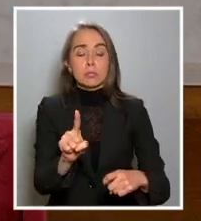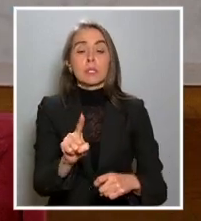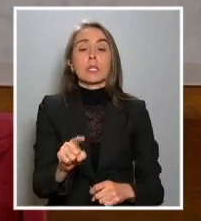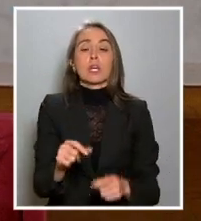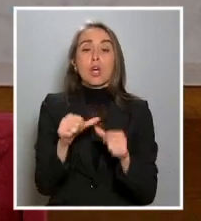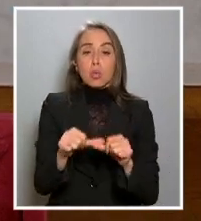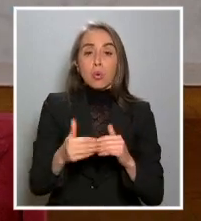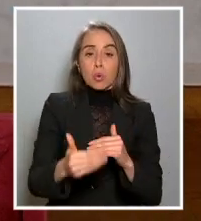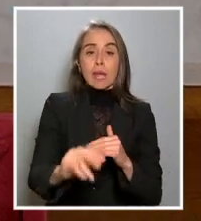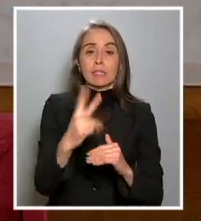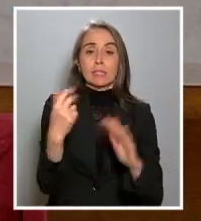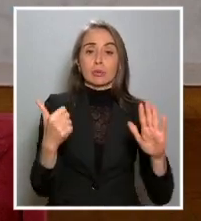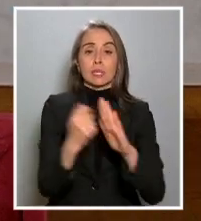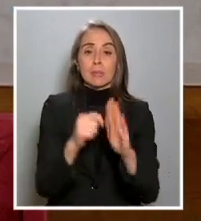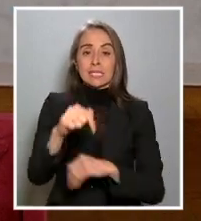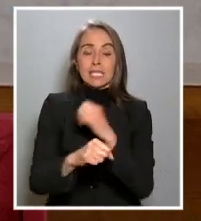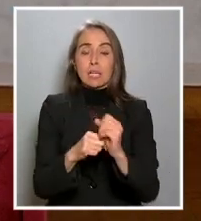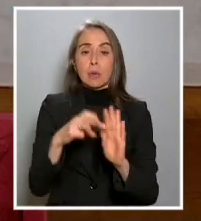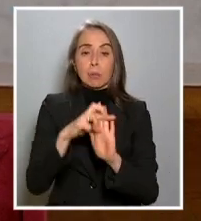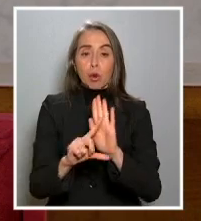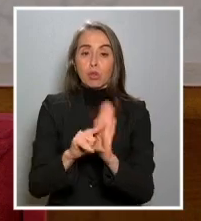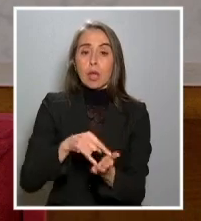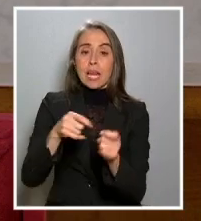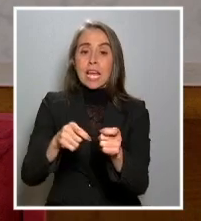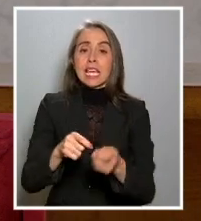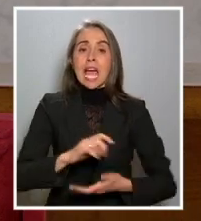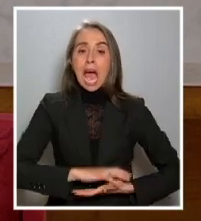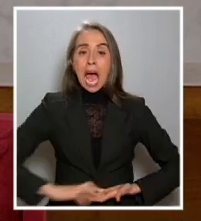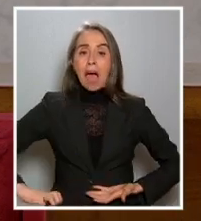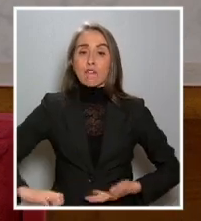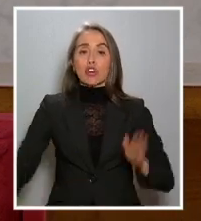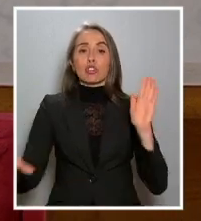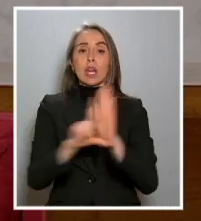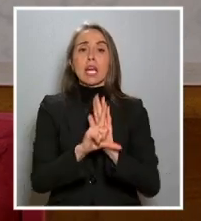durante el segundo semestre de este año ingresaremos un proyecto de ley de aborto legal